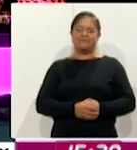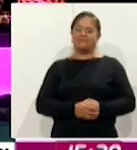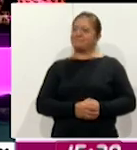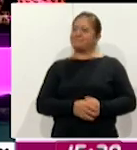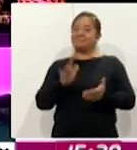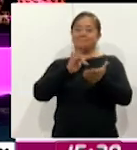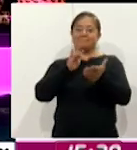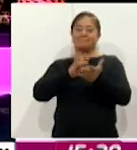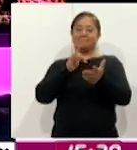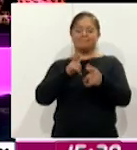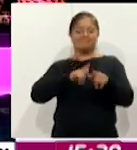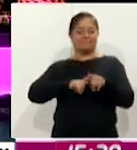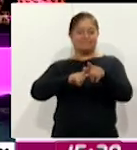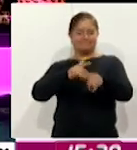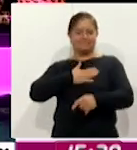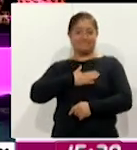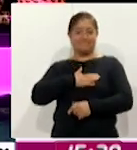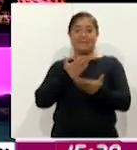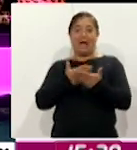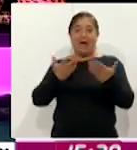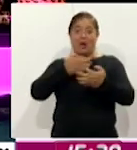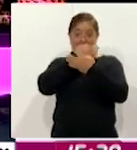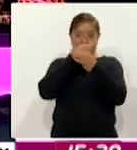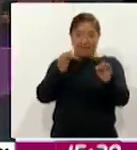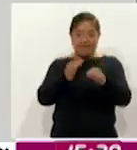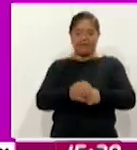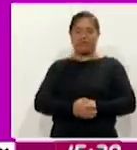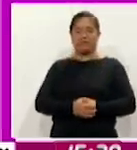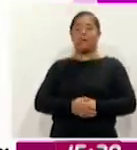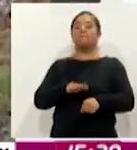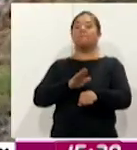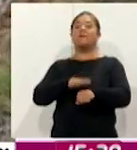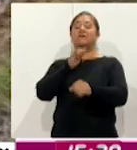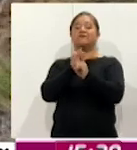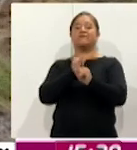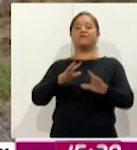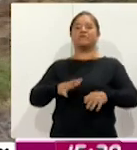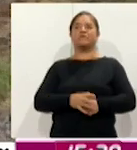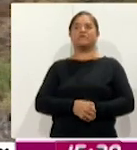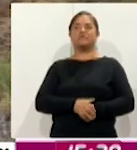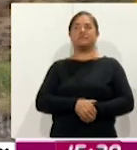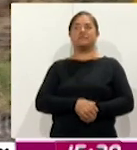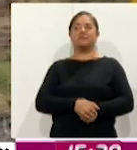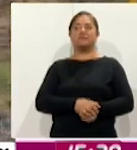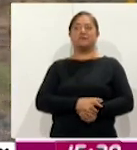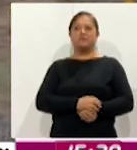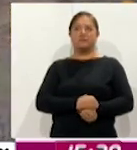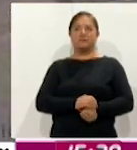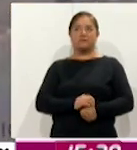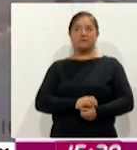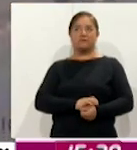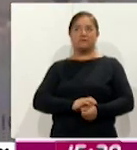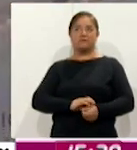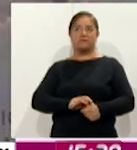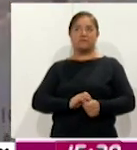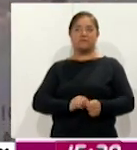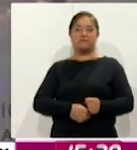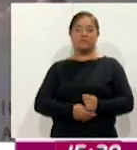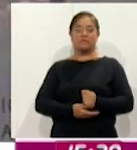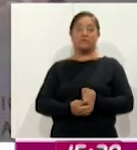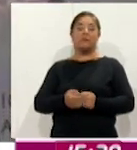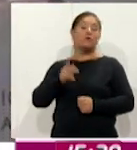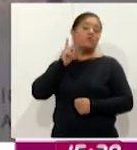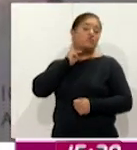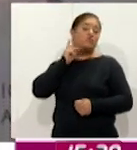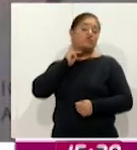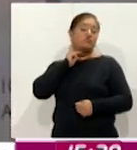Gracias por continuar con nosotros y ahora le comento que en más información, la Procuraduría General de Justicia del